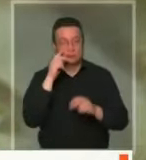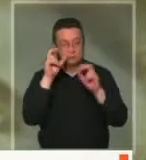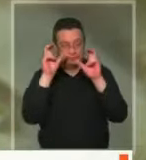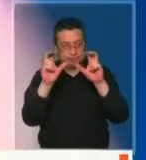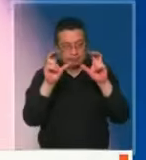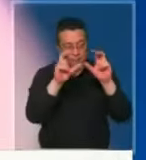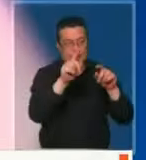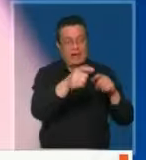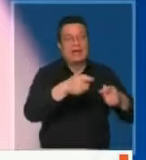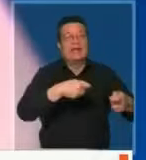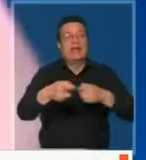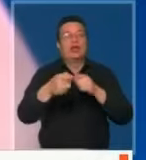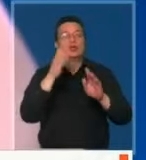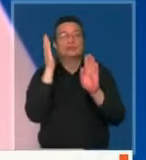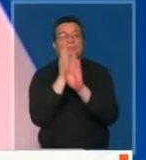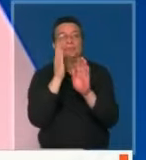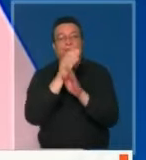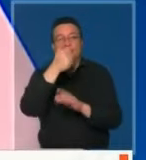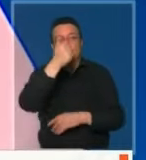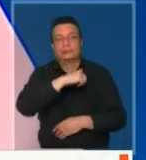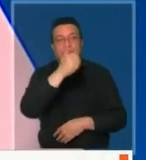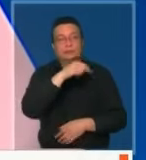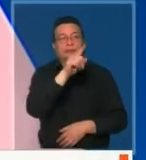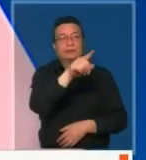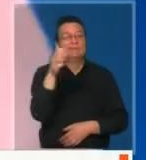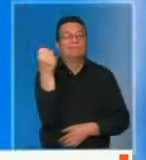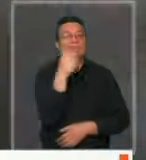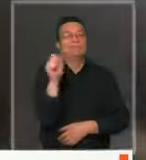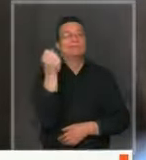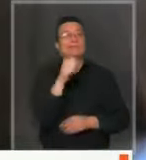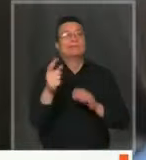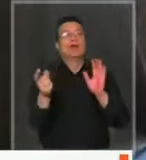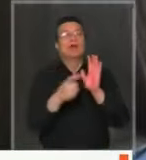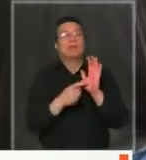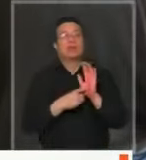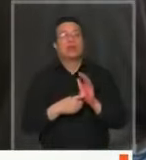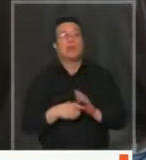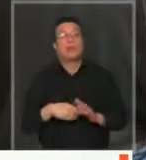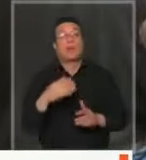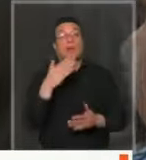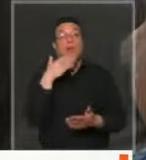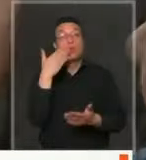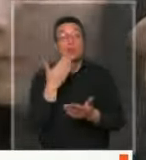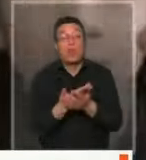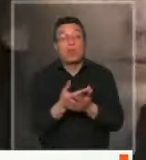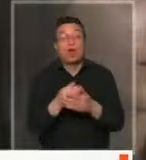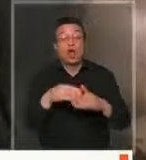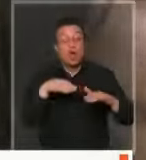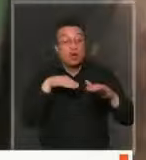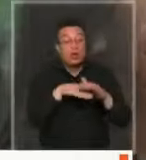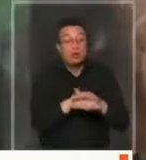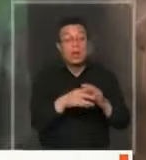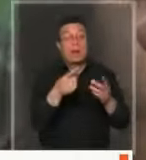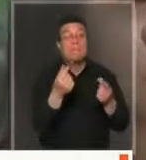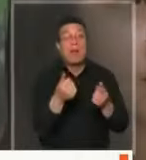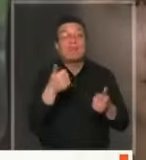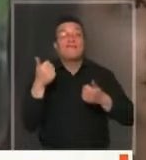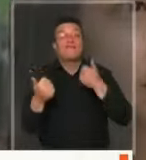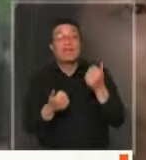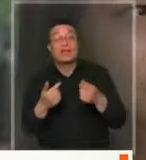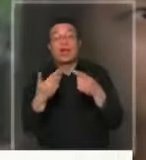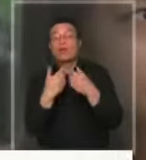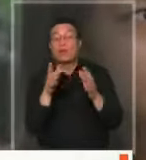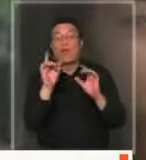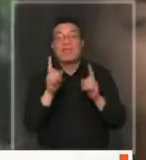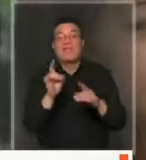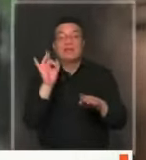esos negocios informales o aquellos que evaden impuestos. Cuando hay que juntar plata para algo, una fiesta o algo, hay que depositarle